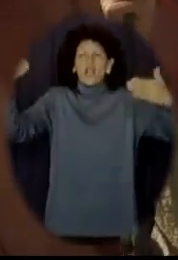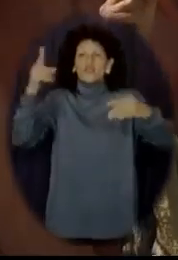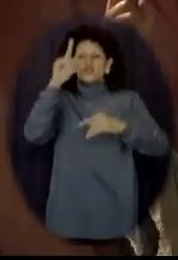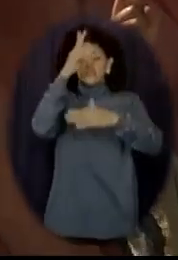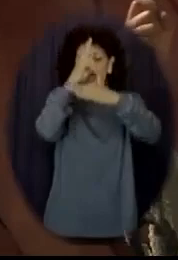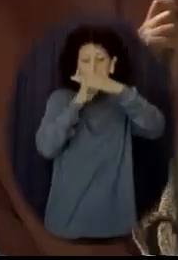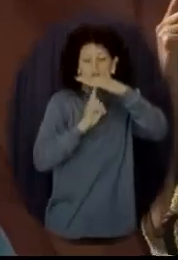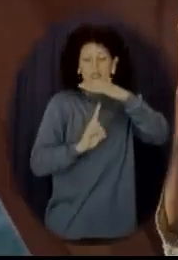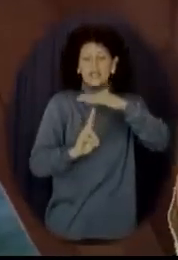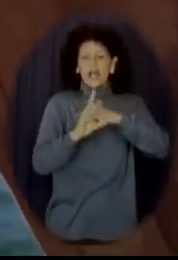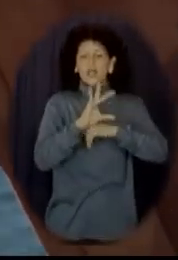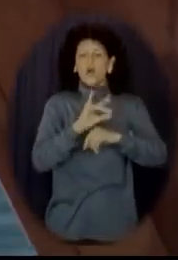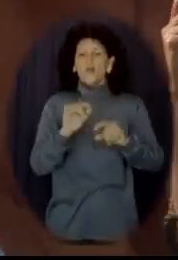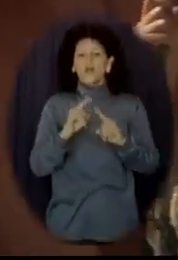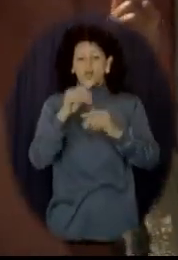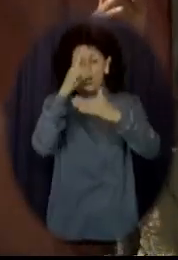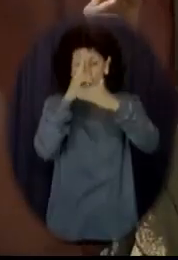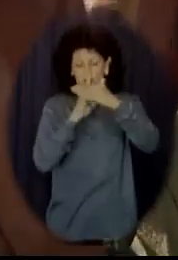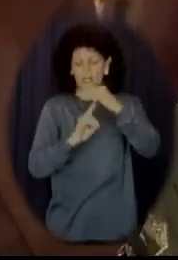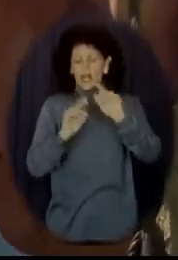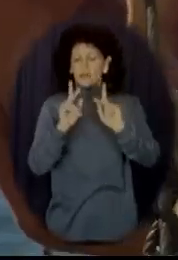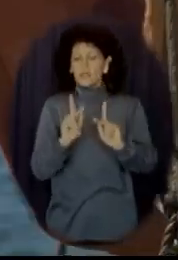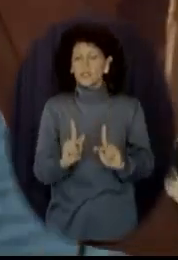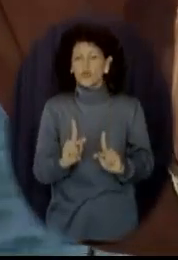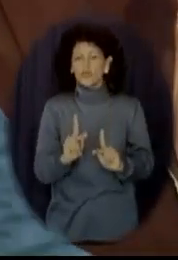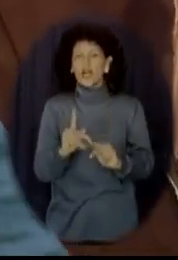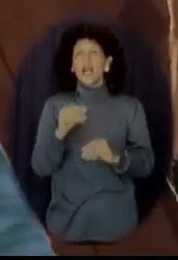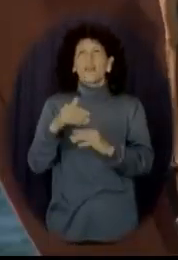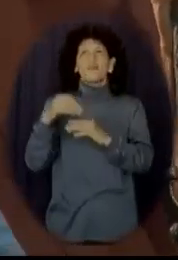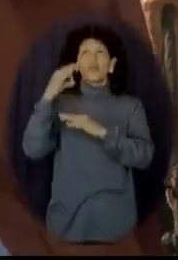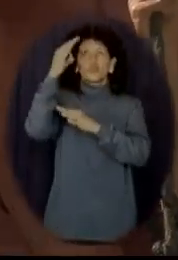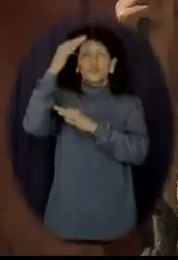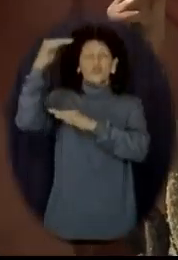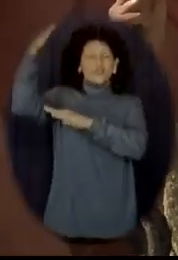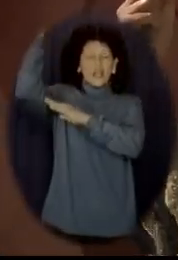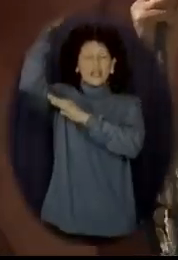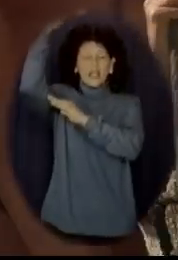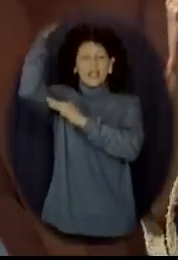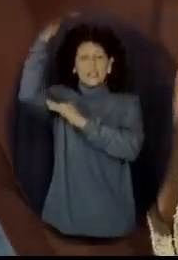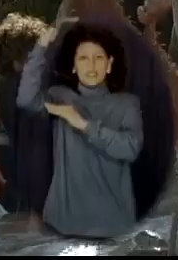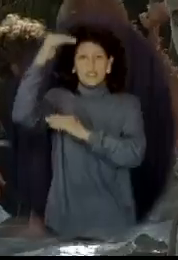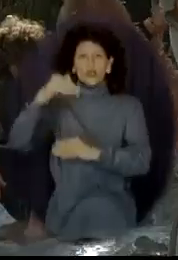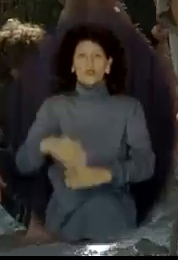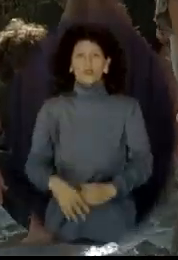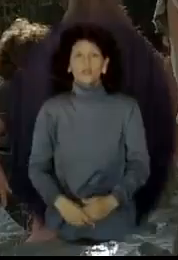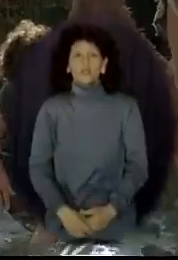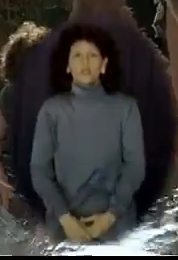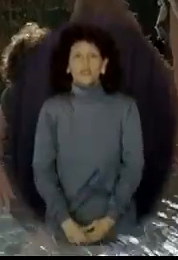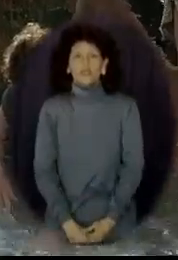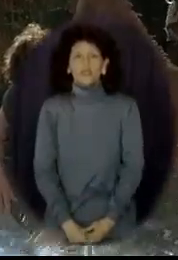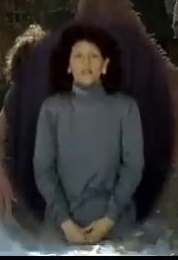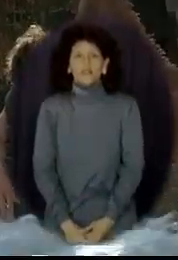será humillado y el que se humilla será engrandecido.